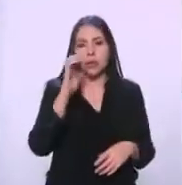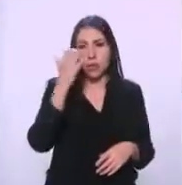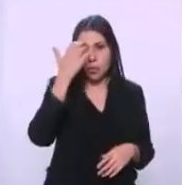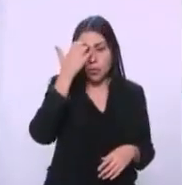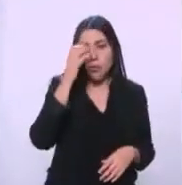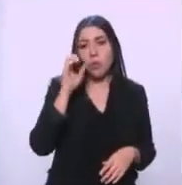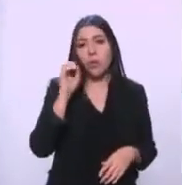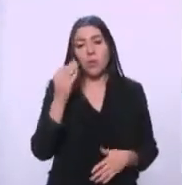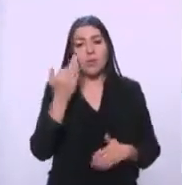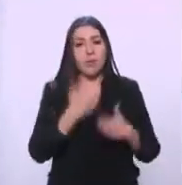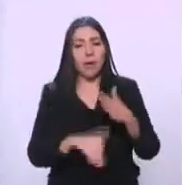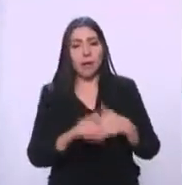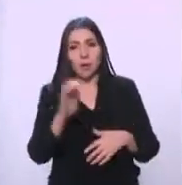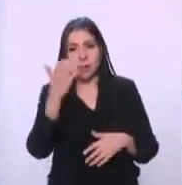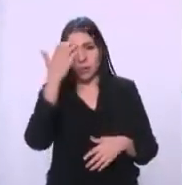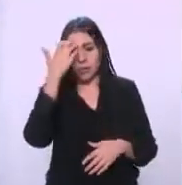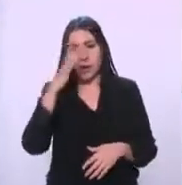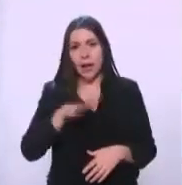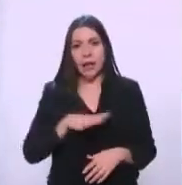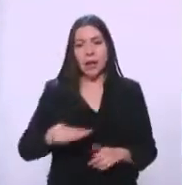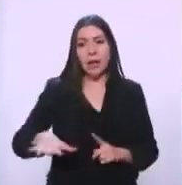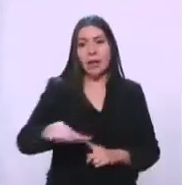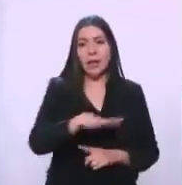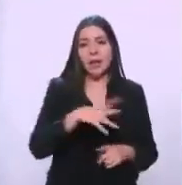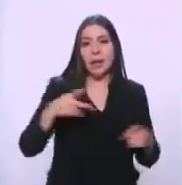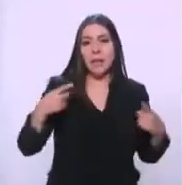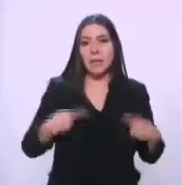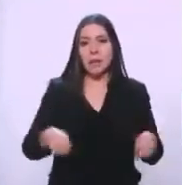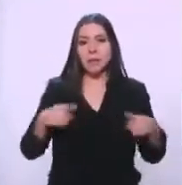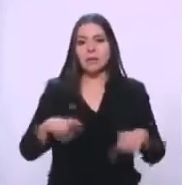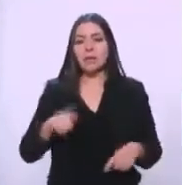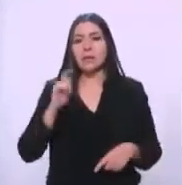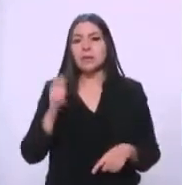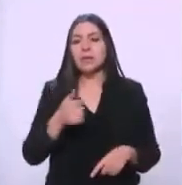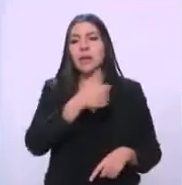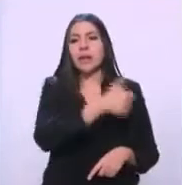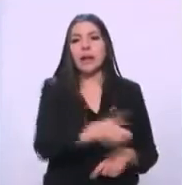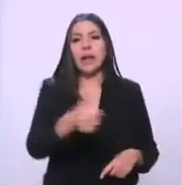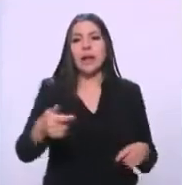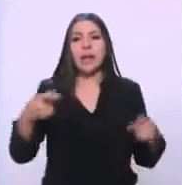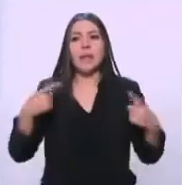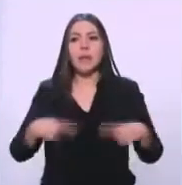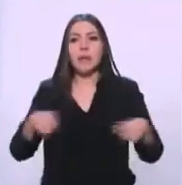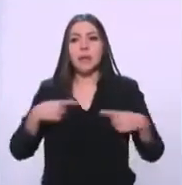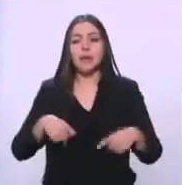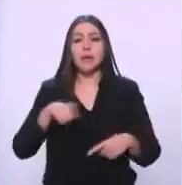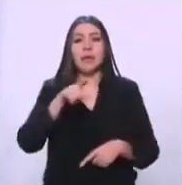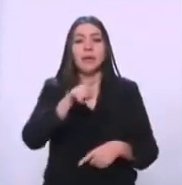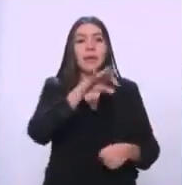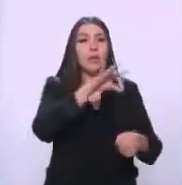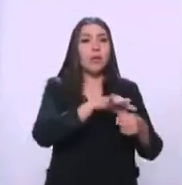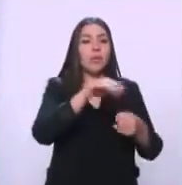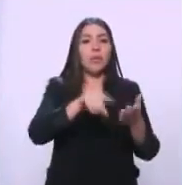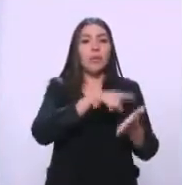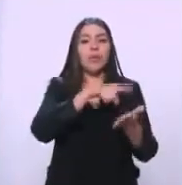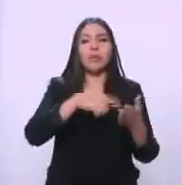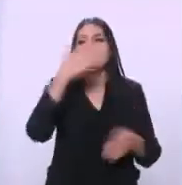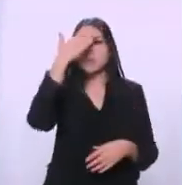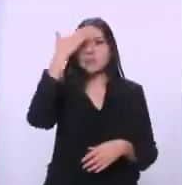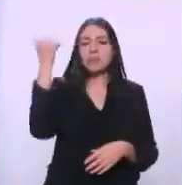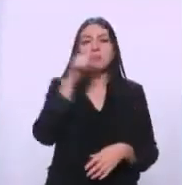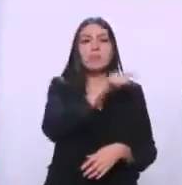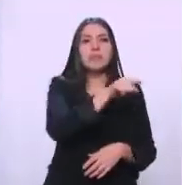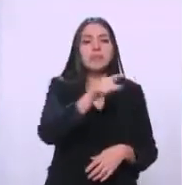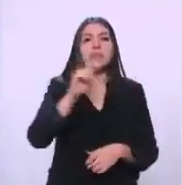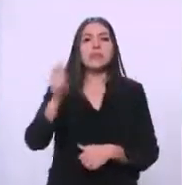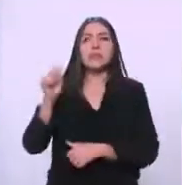bien el desconocimiento, que existe por parte de la población en las funciones de sus representantes, de aquellas personas por las que van a votar para que vayan